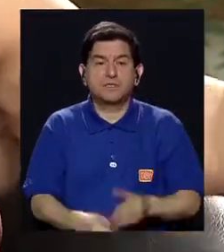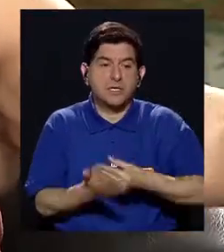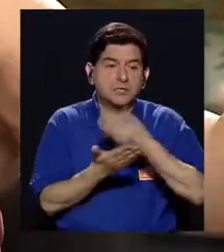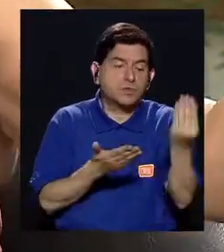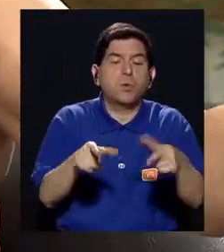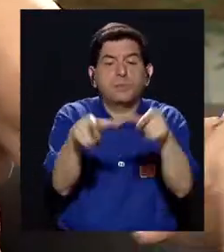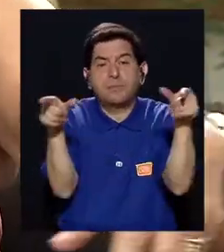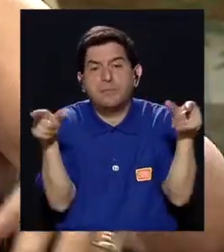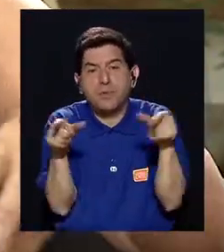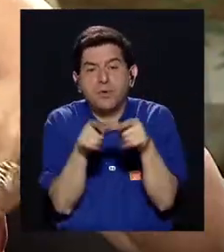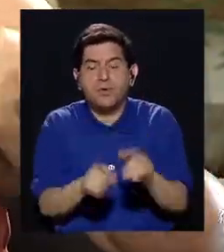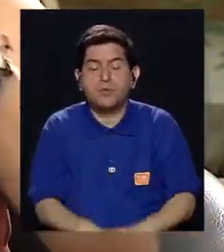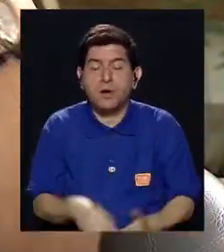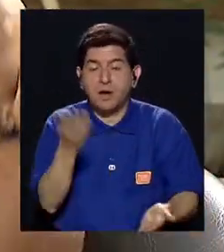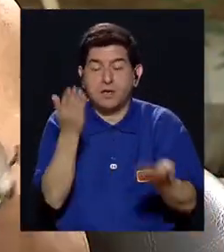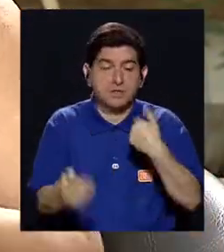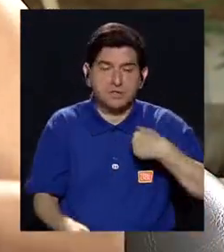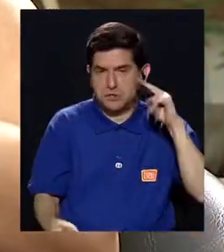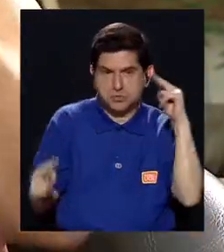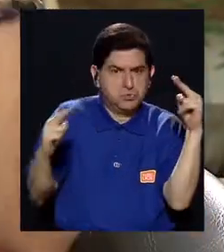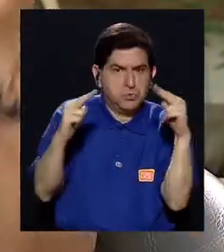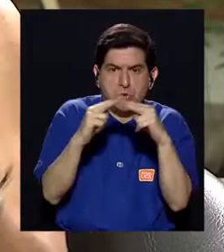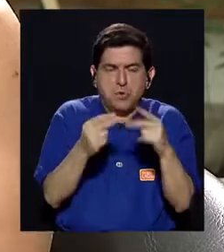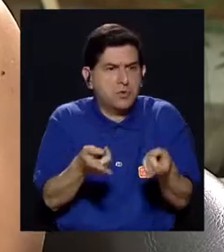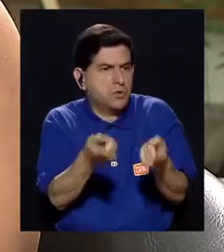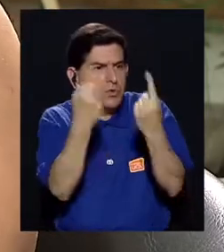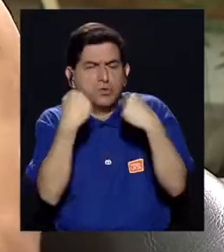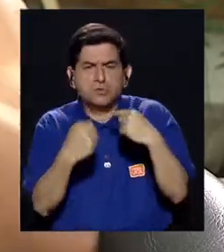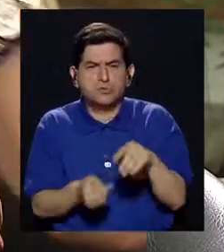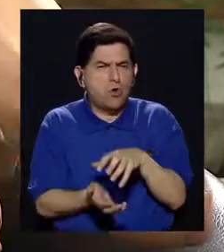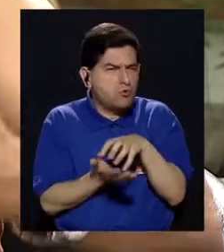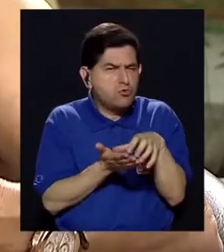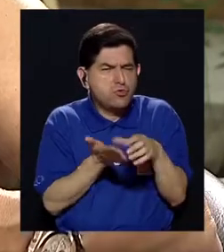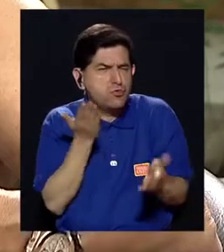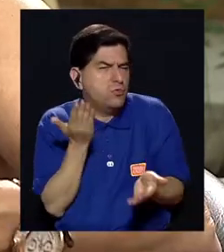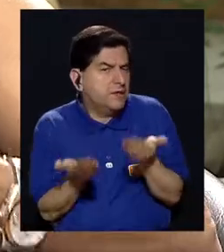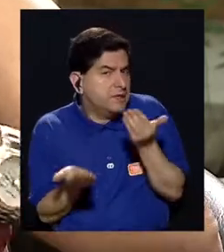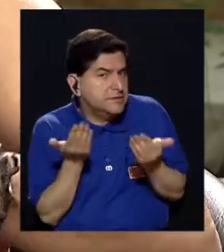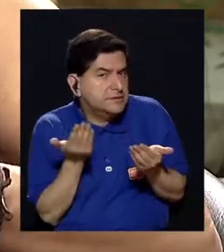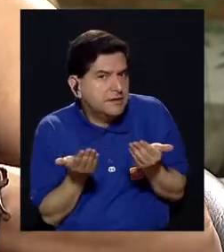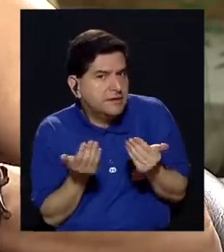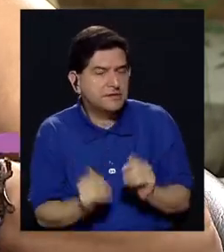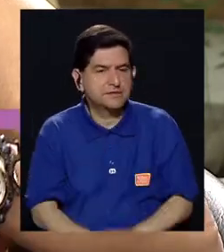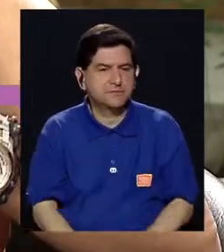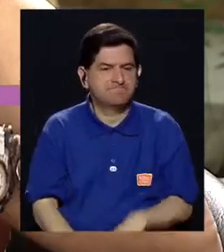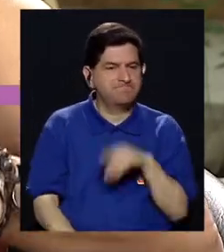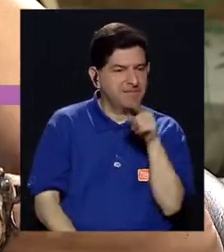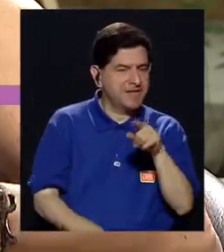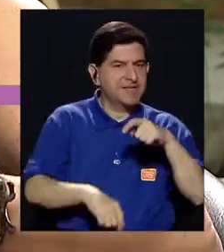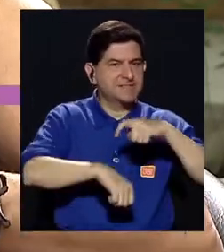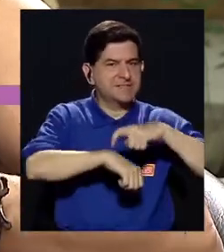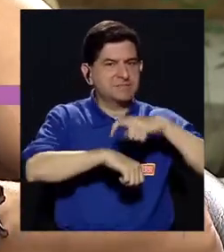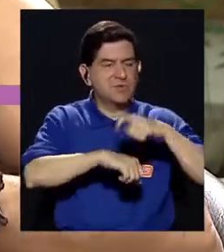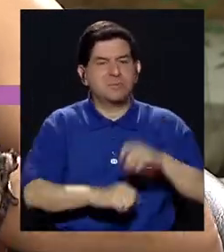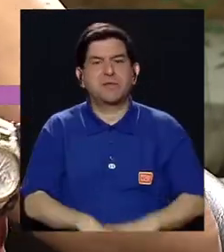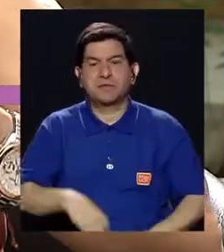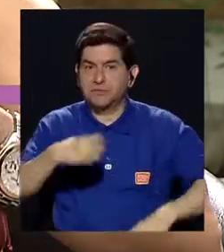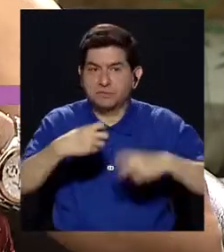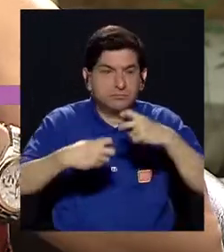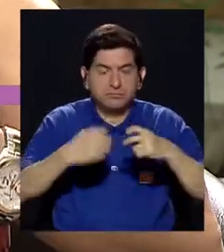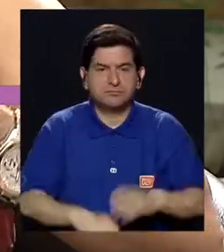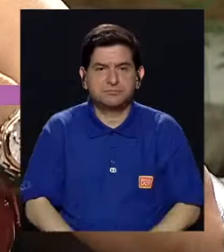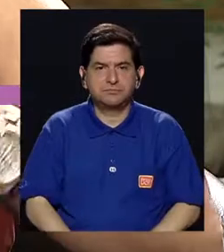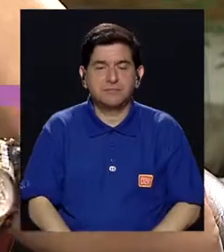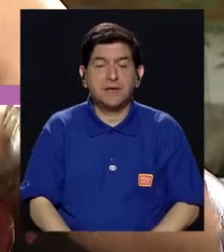más bien comprarlo en algún lugar desconocido, de procedencia dudosa, y ahí pueden haber reacciones porque